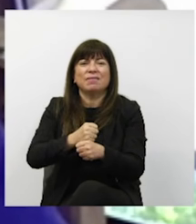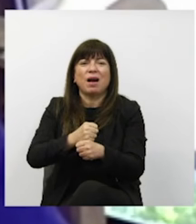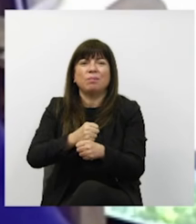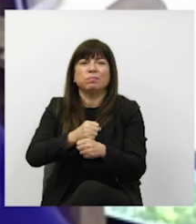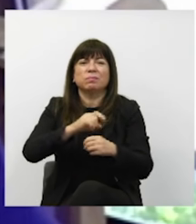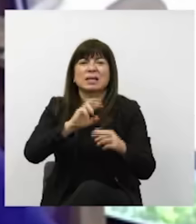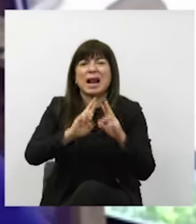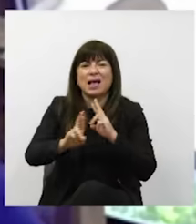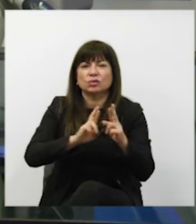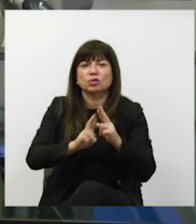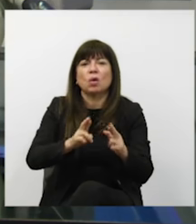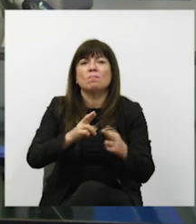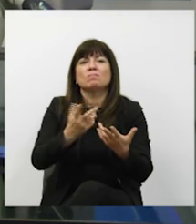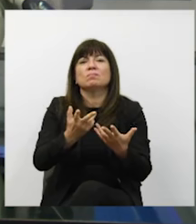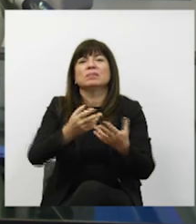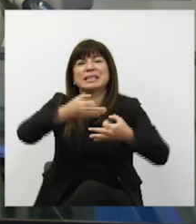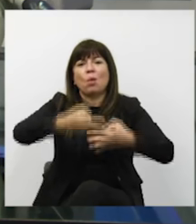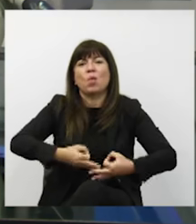seguridad de los estados.